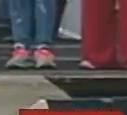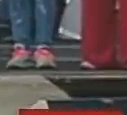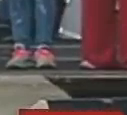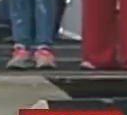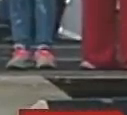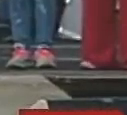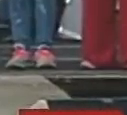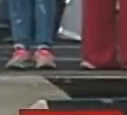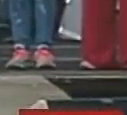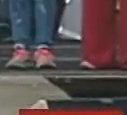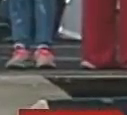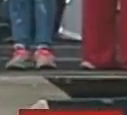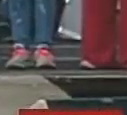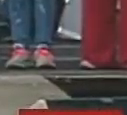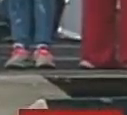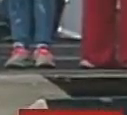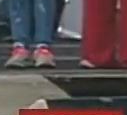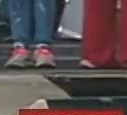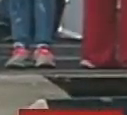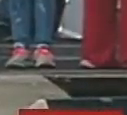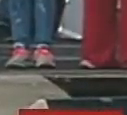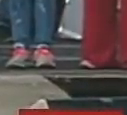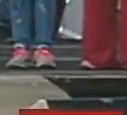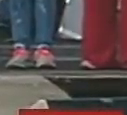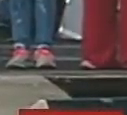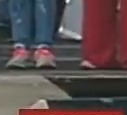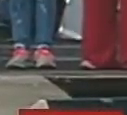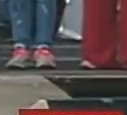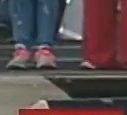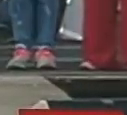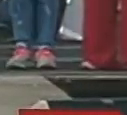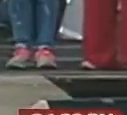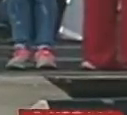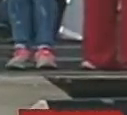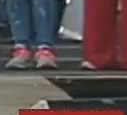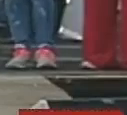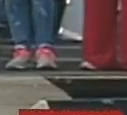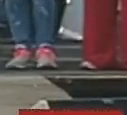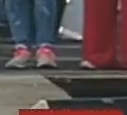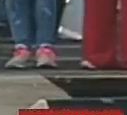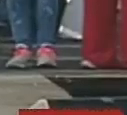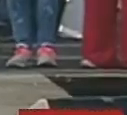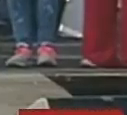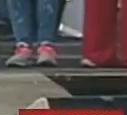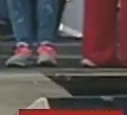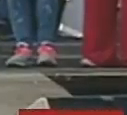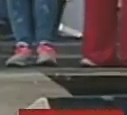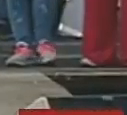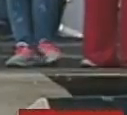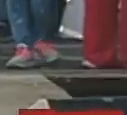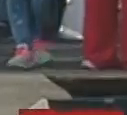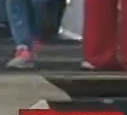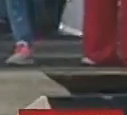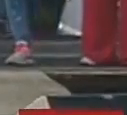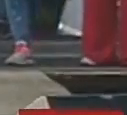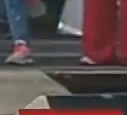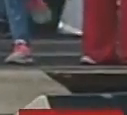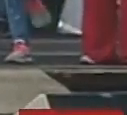responsabilidad y tenemos que asumirla con convicción chavista con conciencia